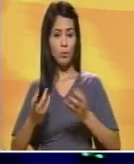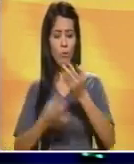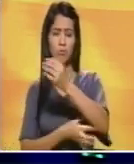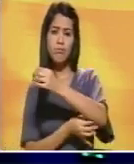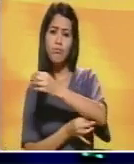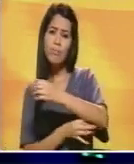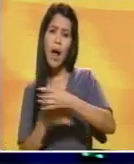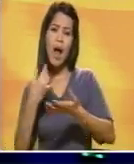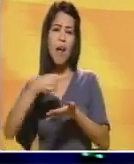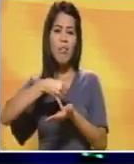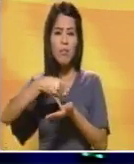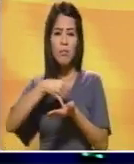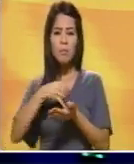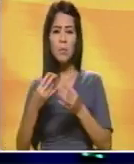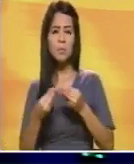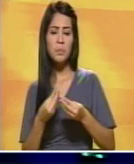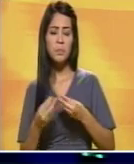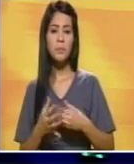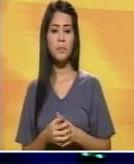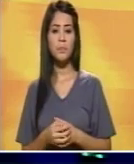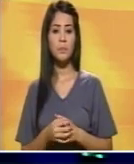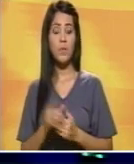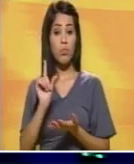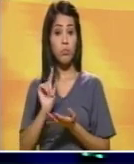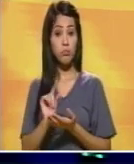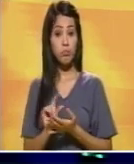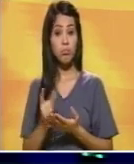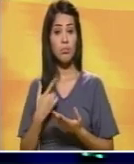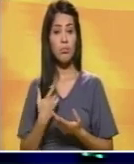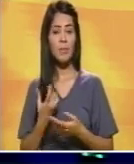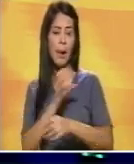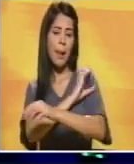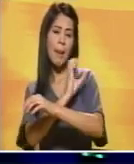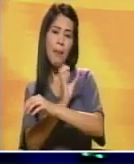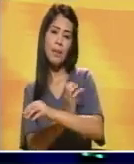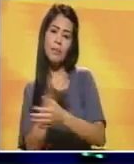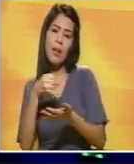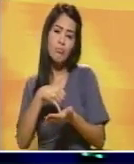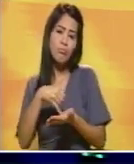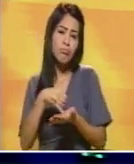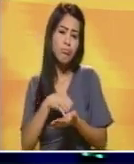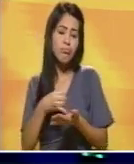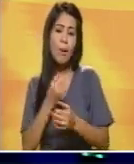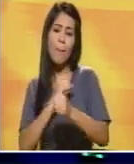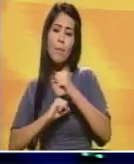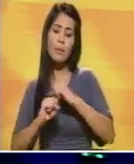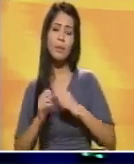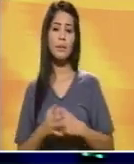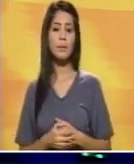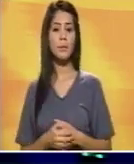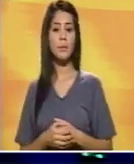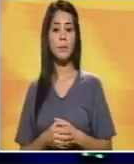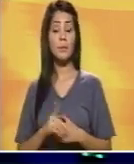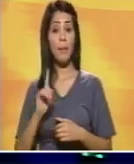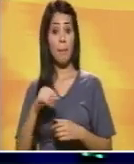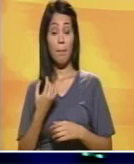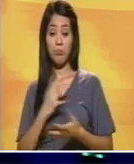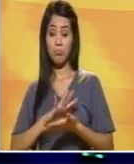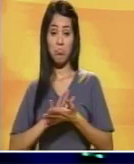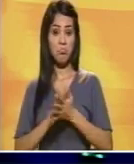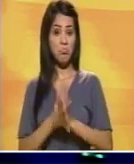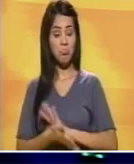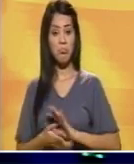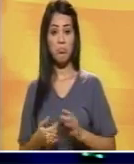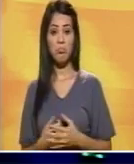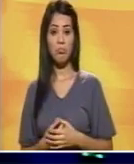piel. El metabolismo basal se reduce y por esto perdemos energía y resistencia. La respuesta de acción rápida también desaparece. Ahora